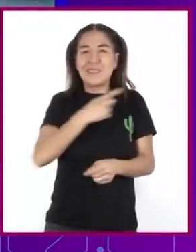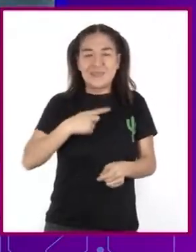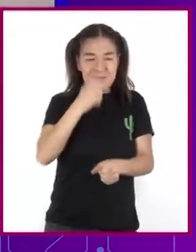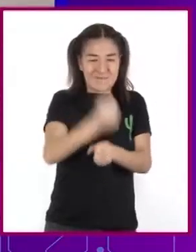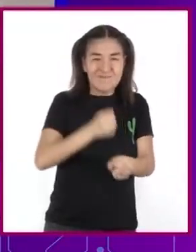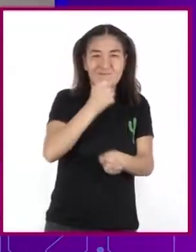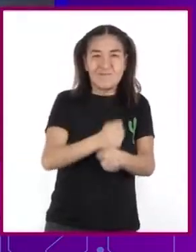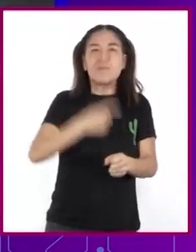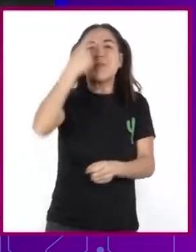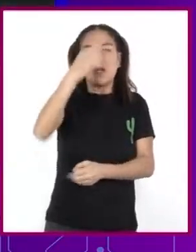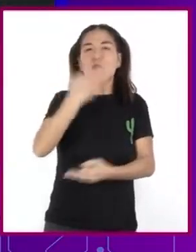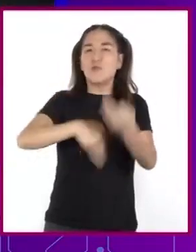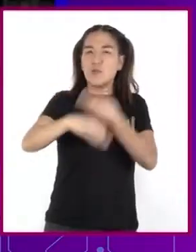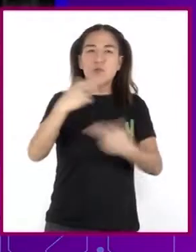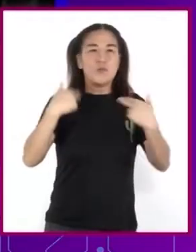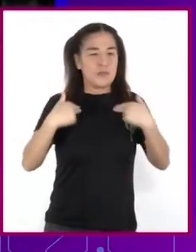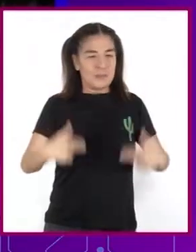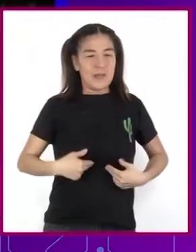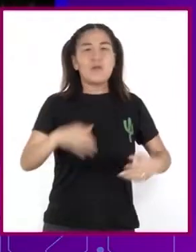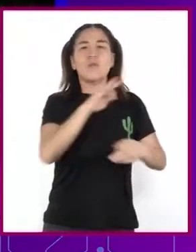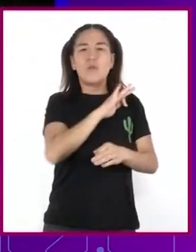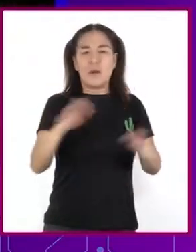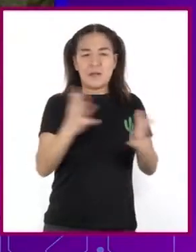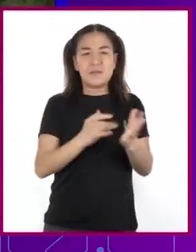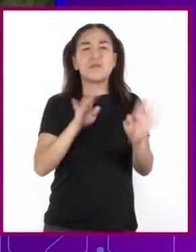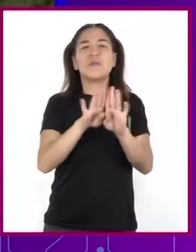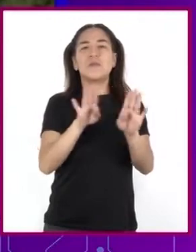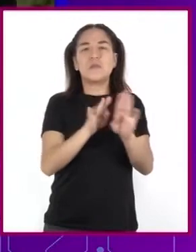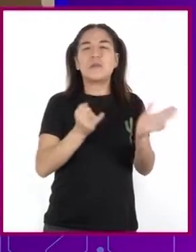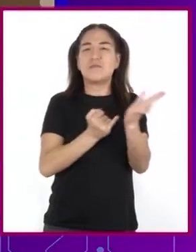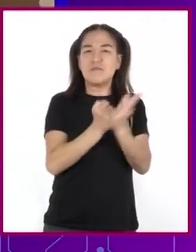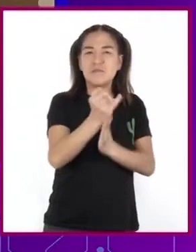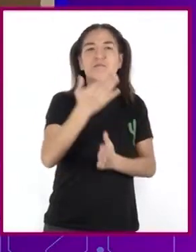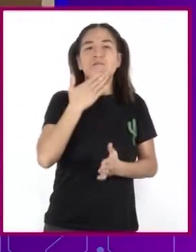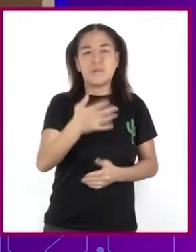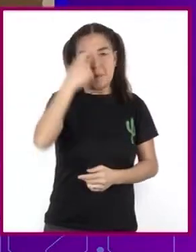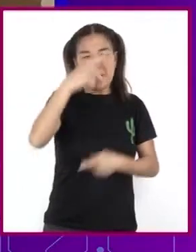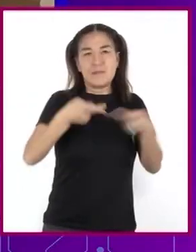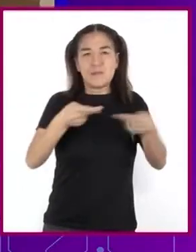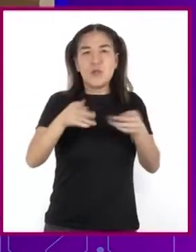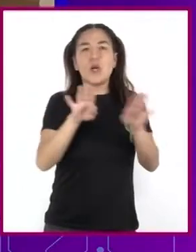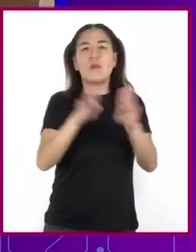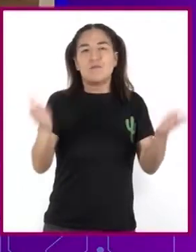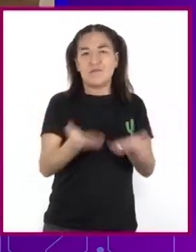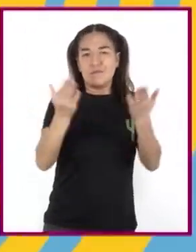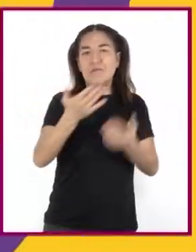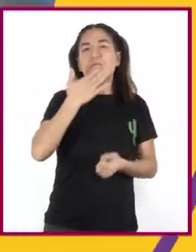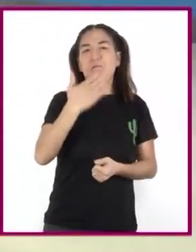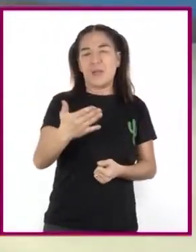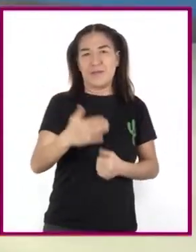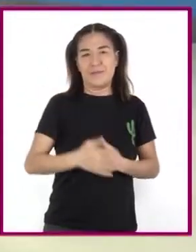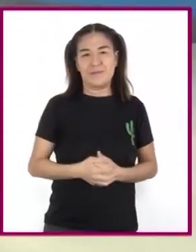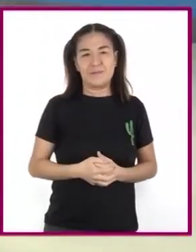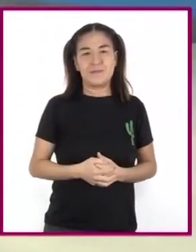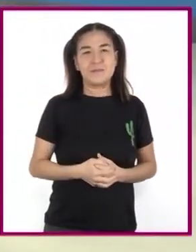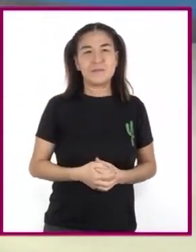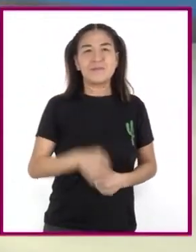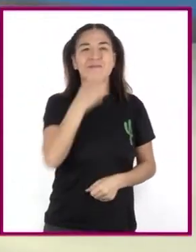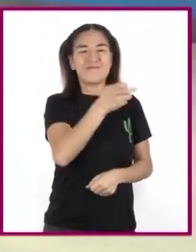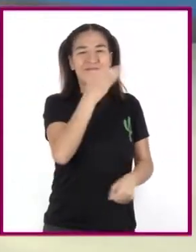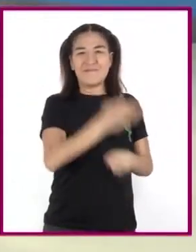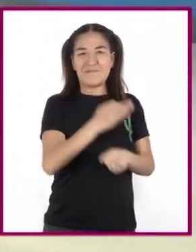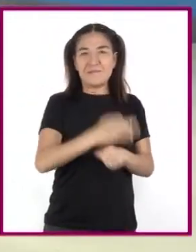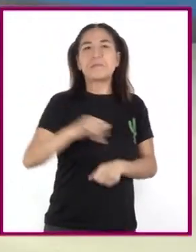seres humanos podamos ejercerlos y participar en las actividades que promuevan nuestro bienestar. Es un